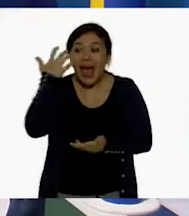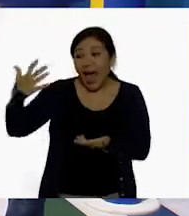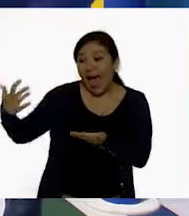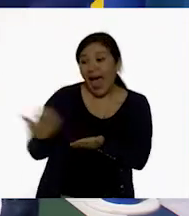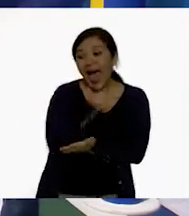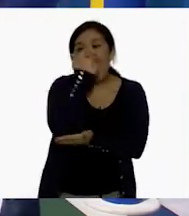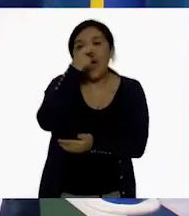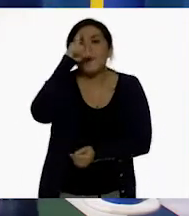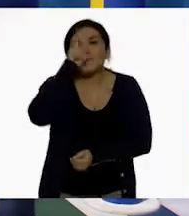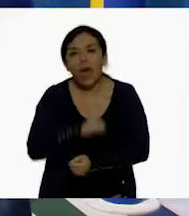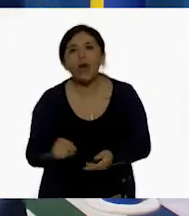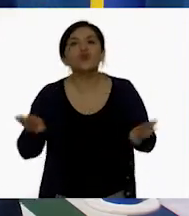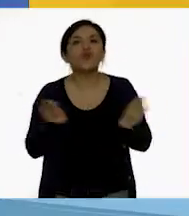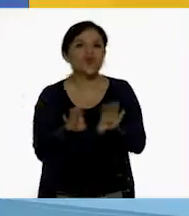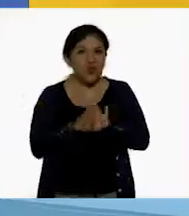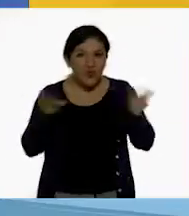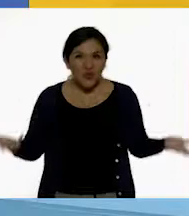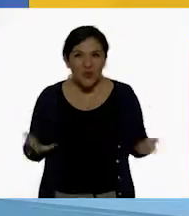en este partido de fútbol?